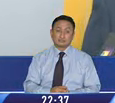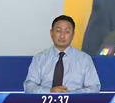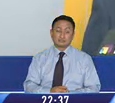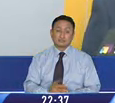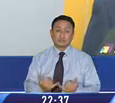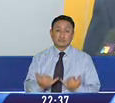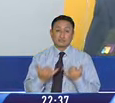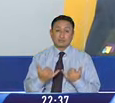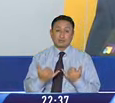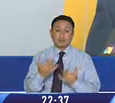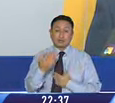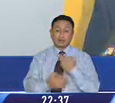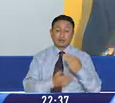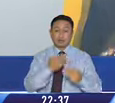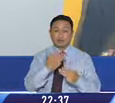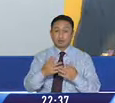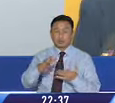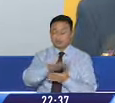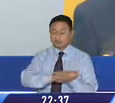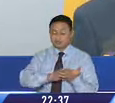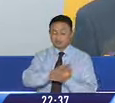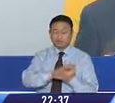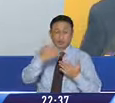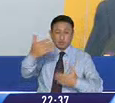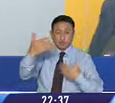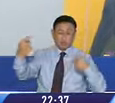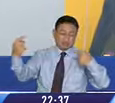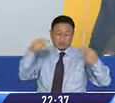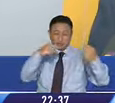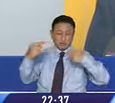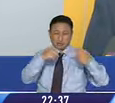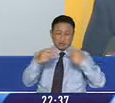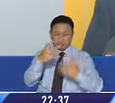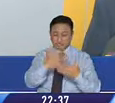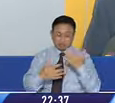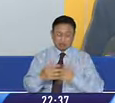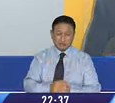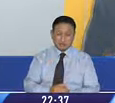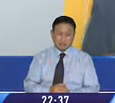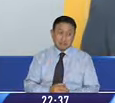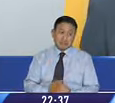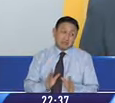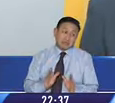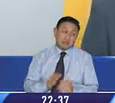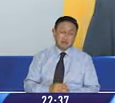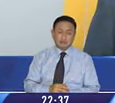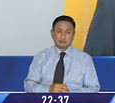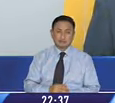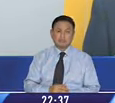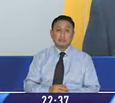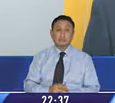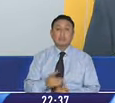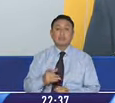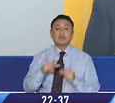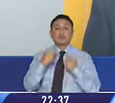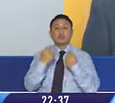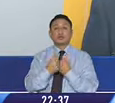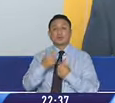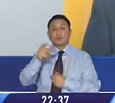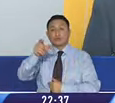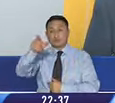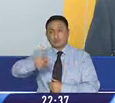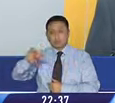de caos político, de pugna de poderes hasta cierto punto, todo es posible. Lo que pueden ciertas fuerzas tratar